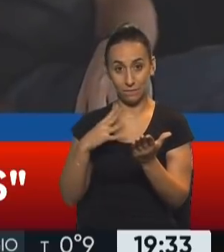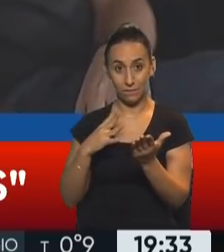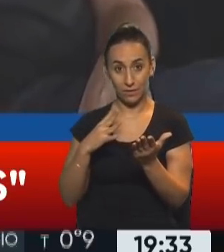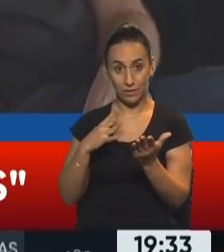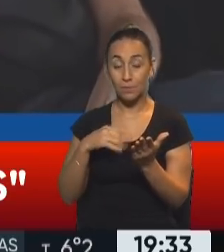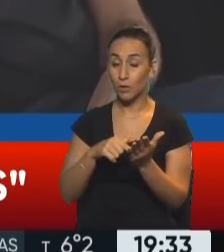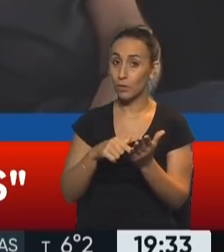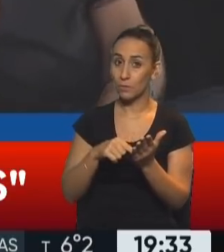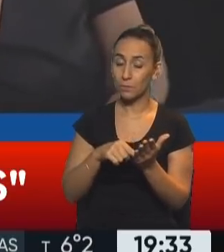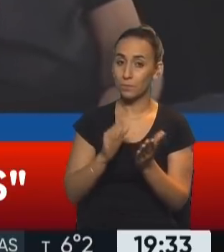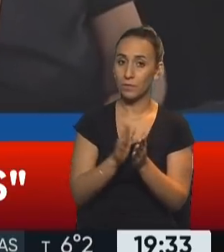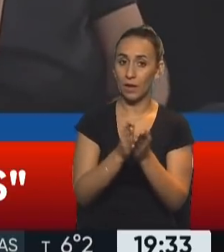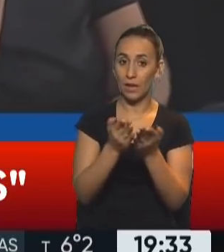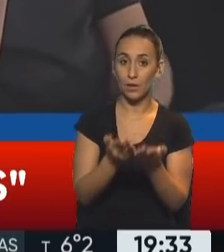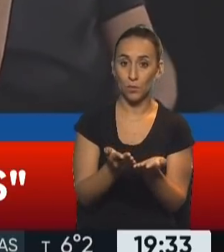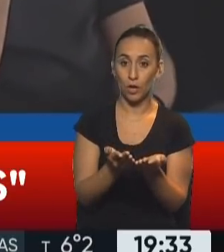una